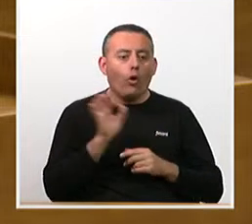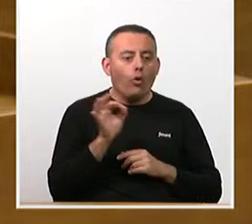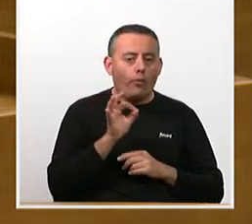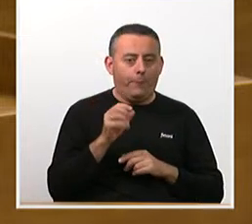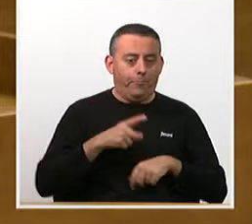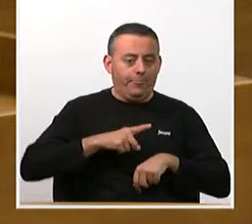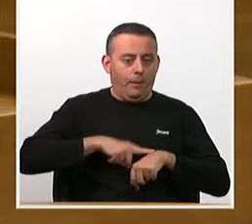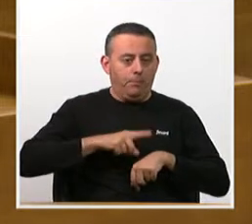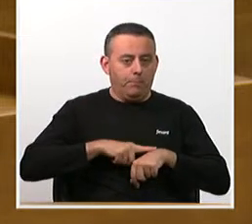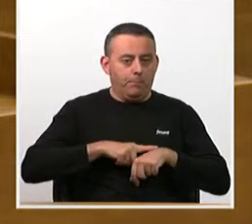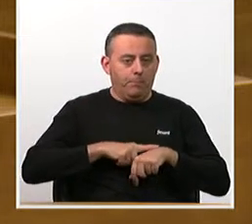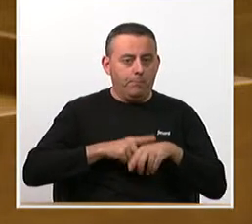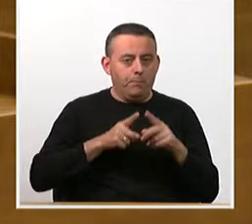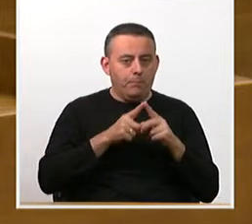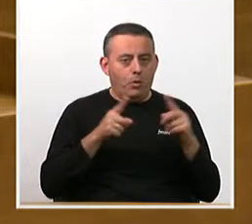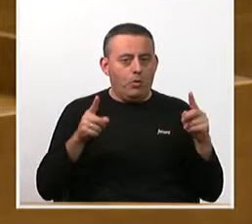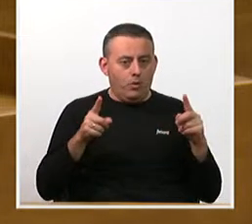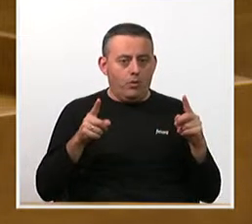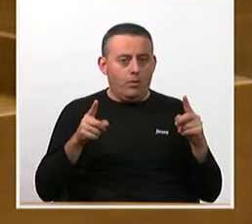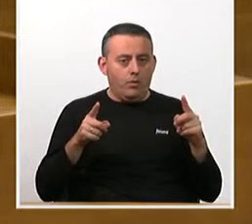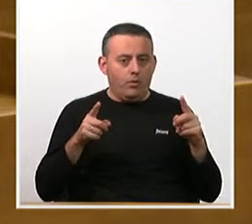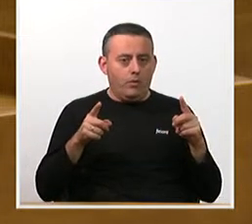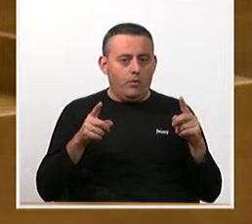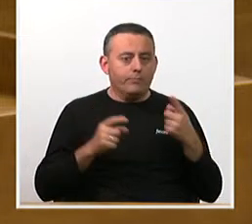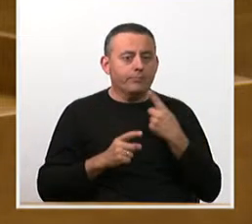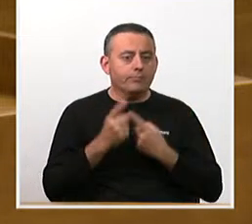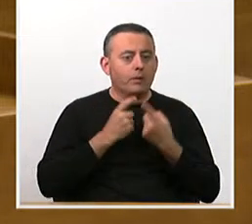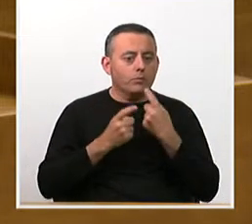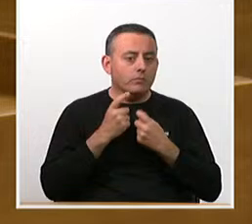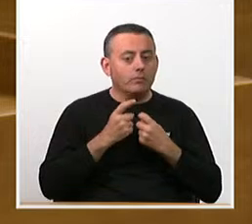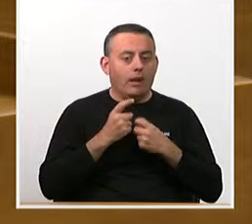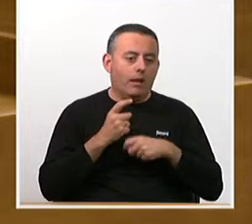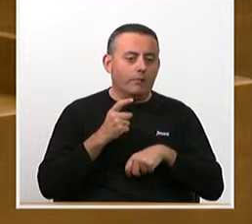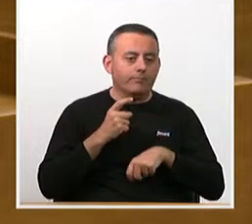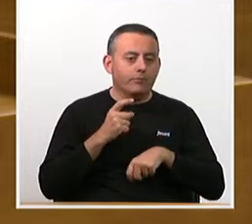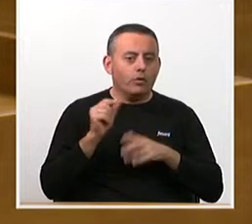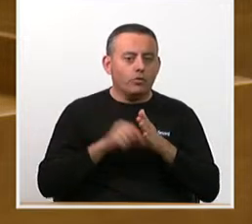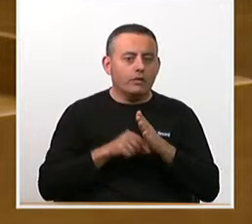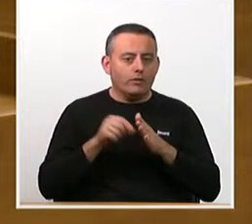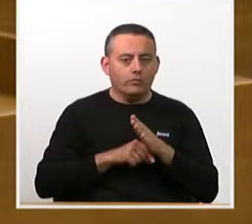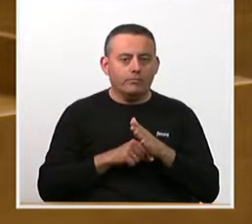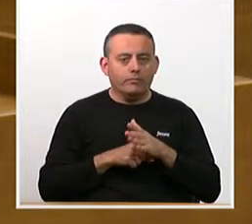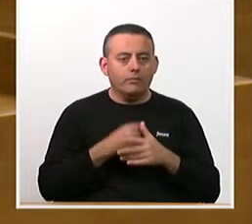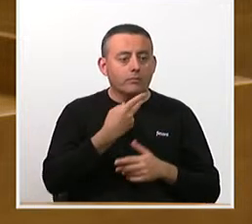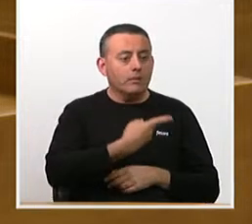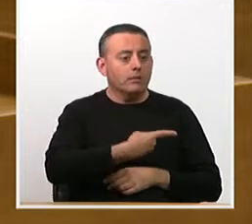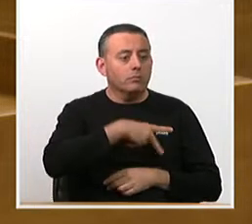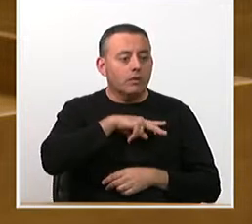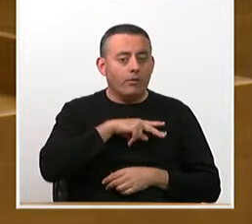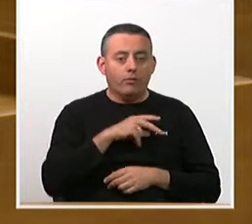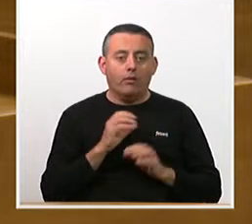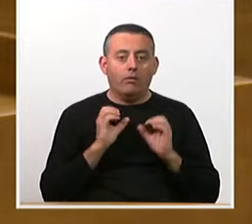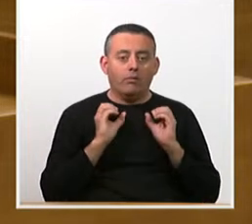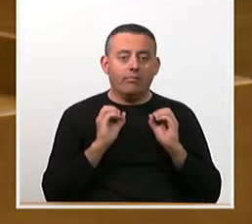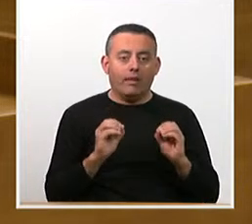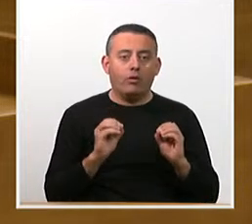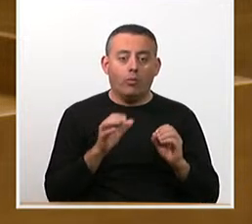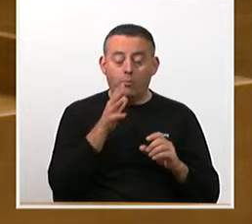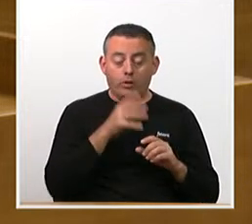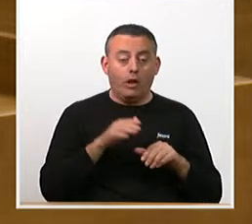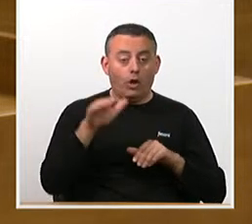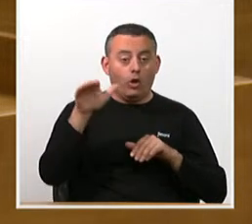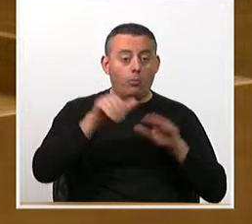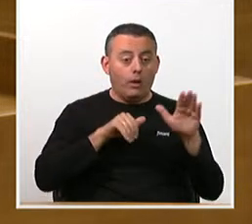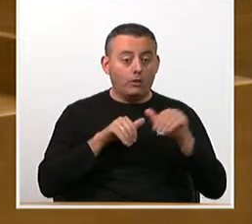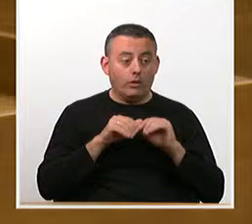durabilidad person que contar sa lo que contestar Zero la convocatoria